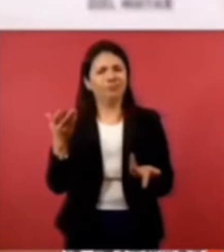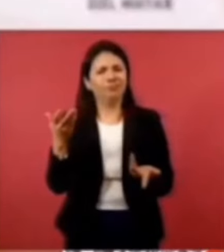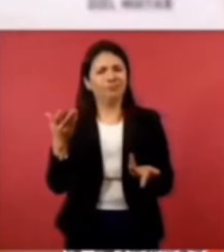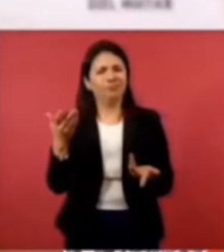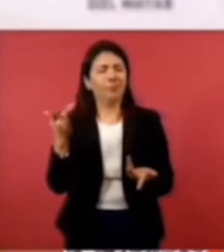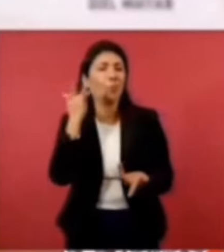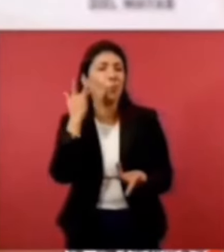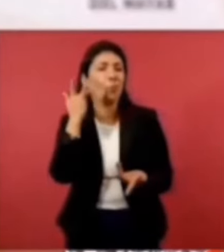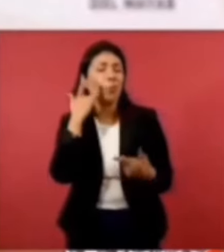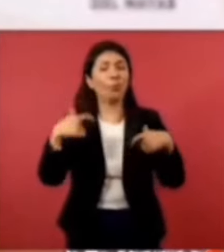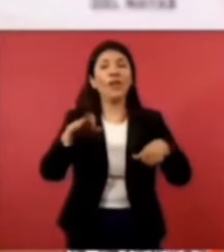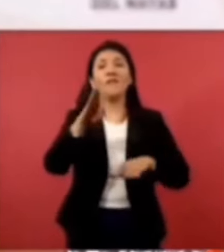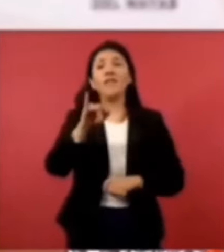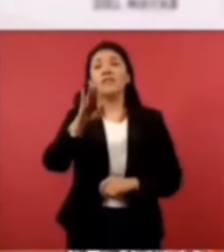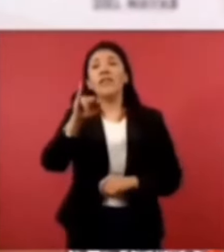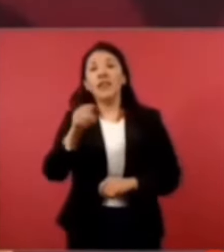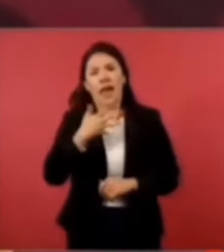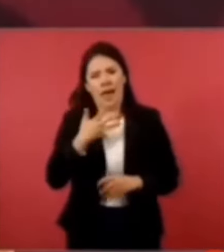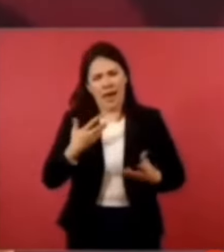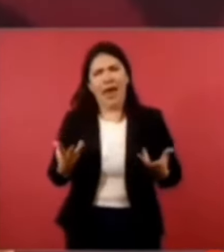fifí,